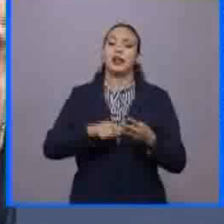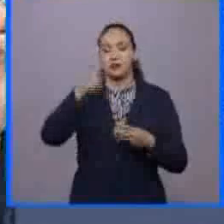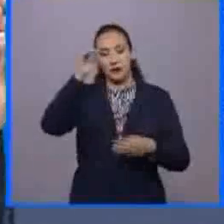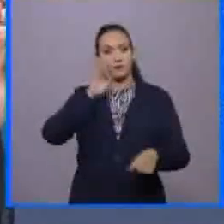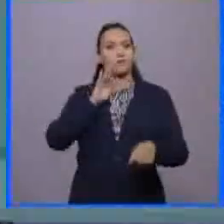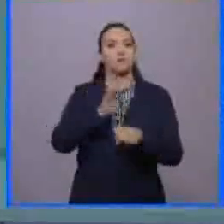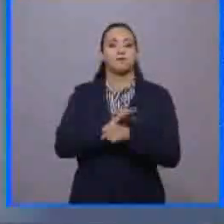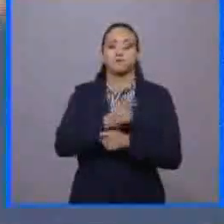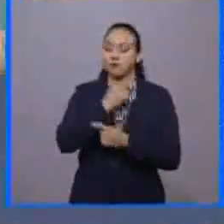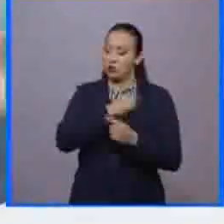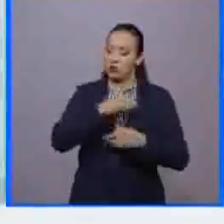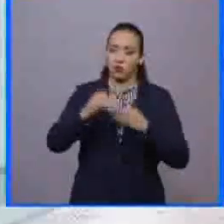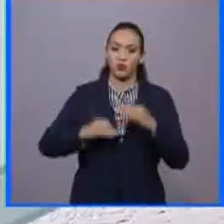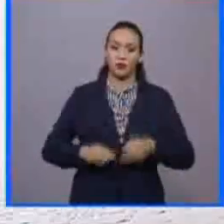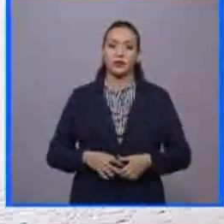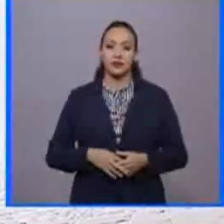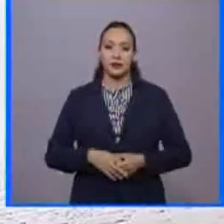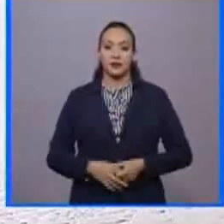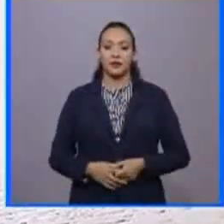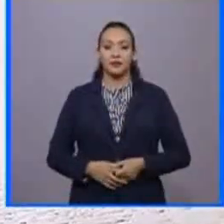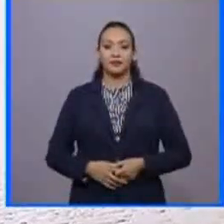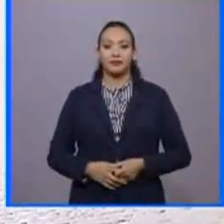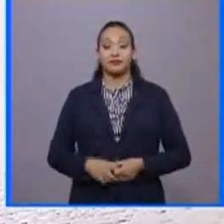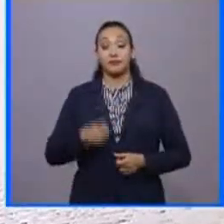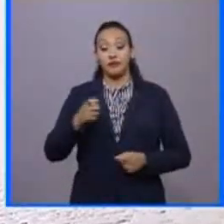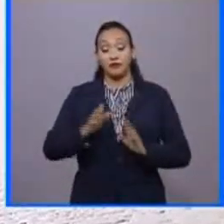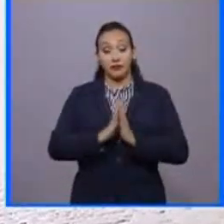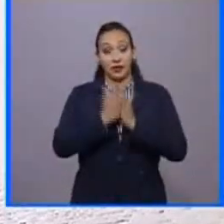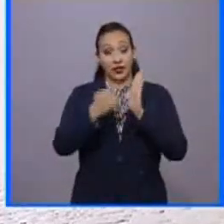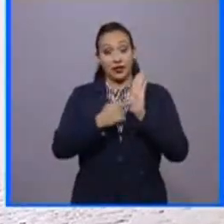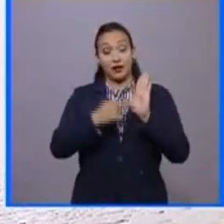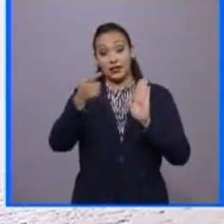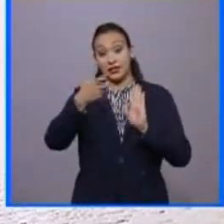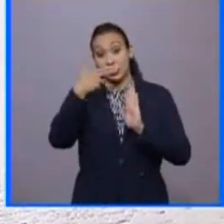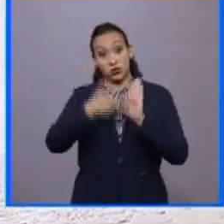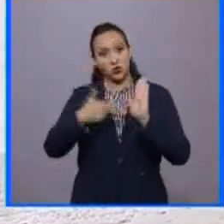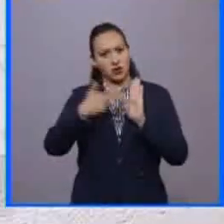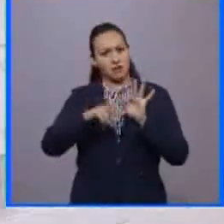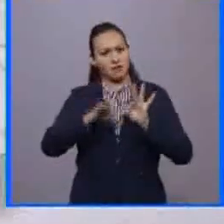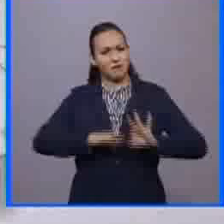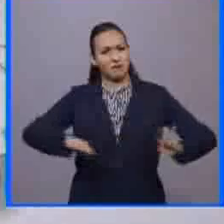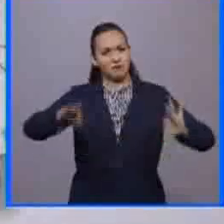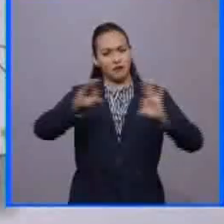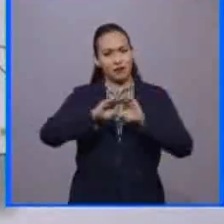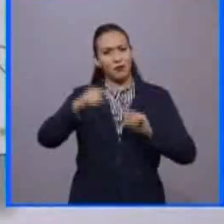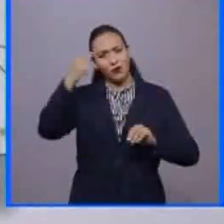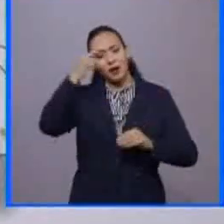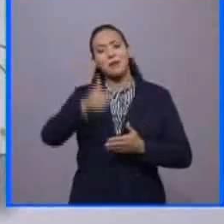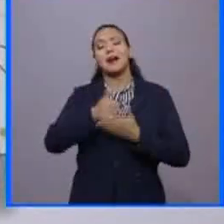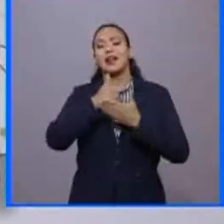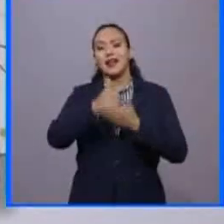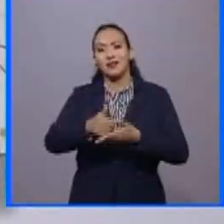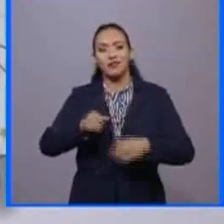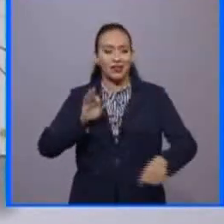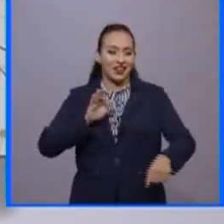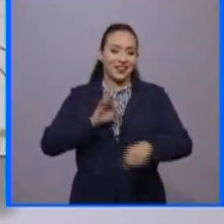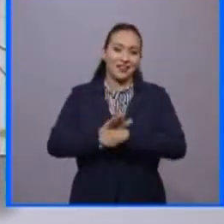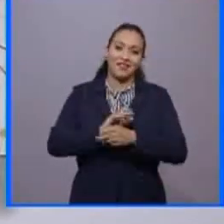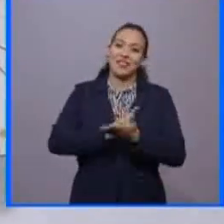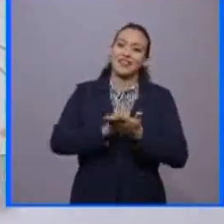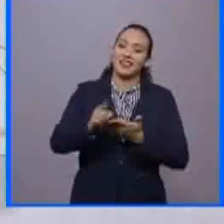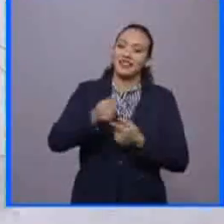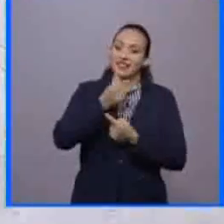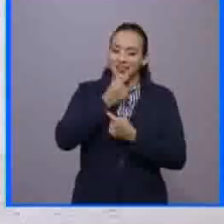la protección que requieren. Esta publicación es una herramienta de apoyo para consultar estándares referente a la defensa de derechos